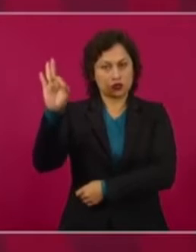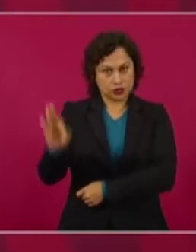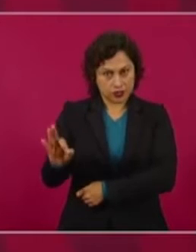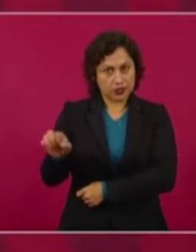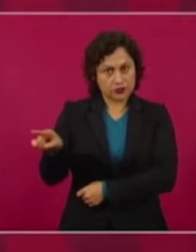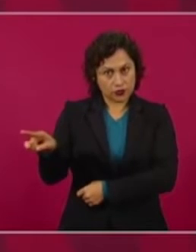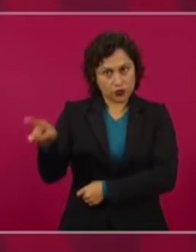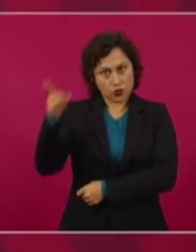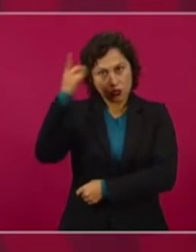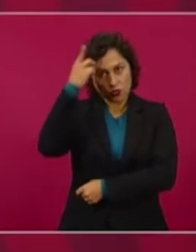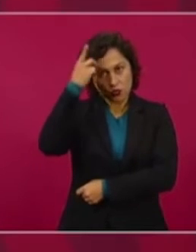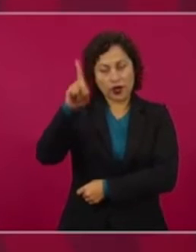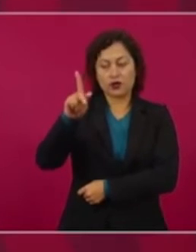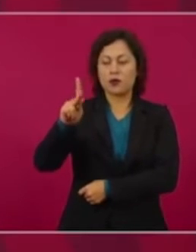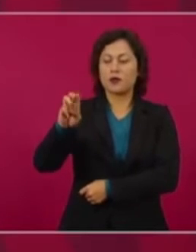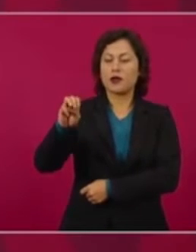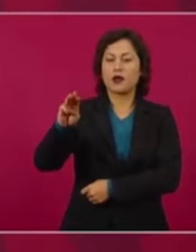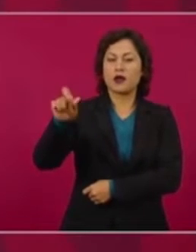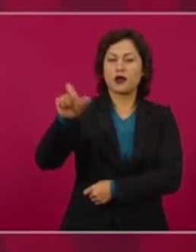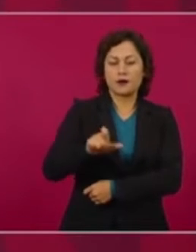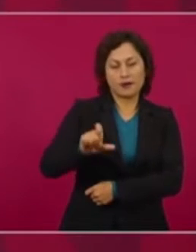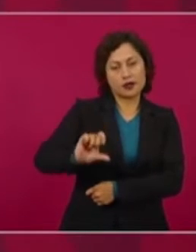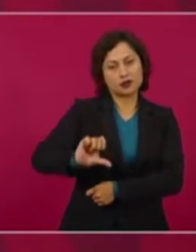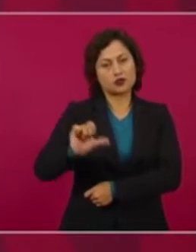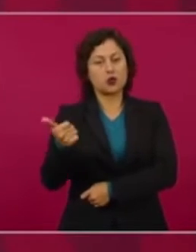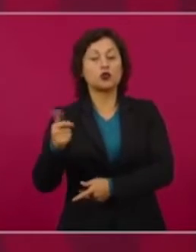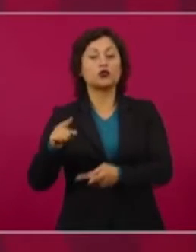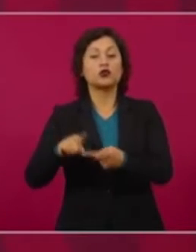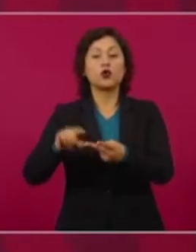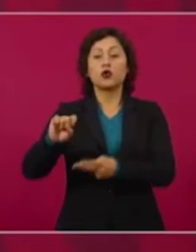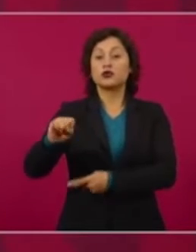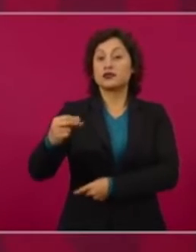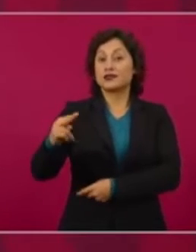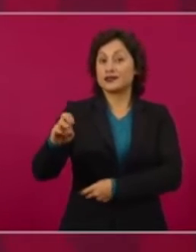y Shell desde el inicio